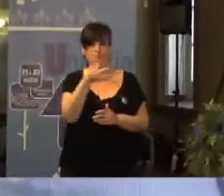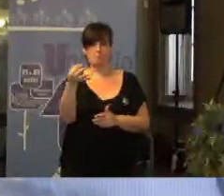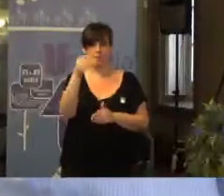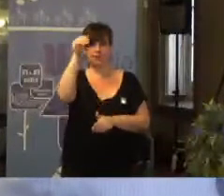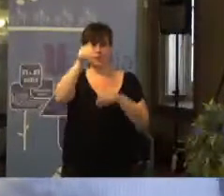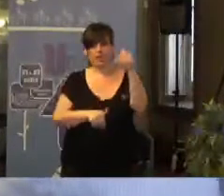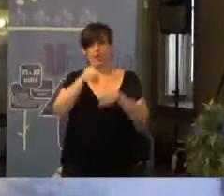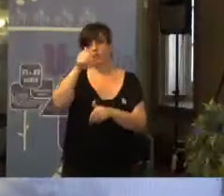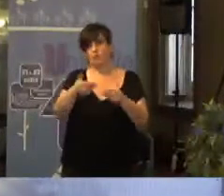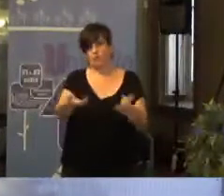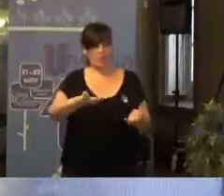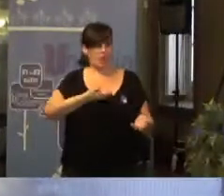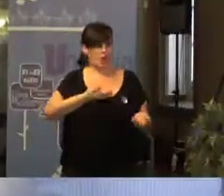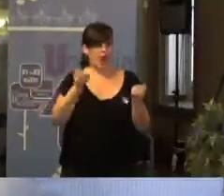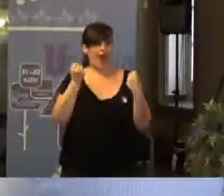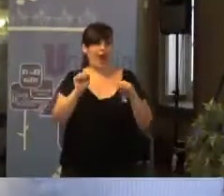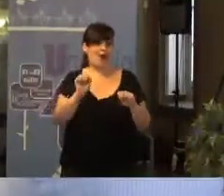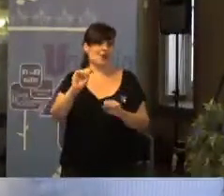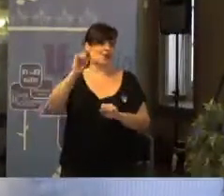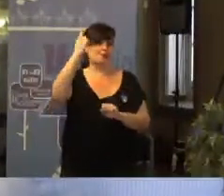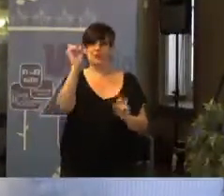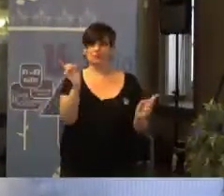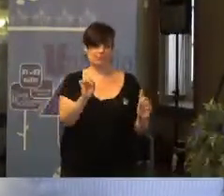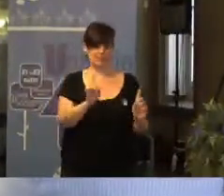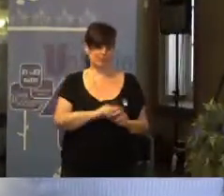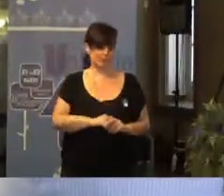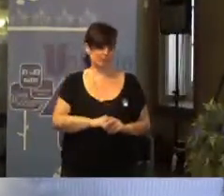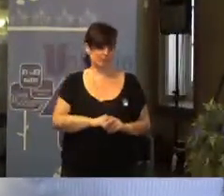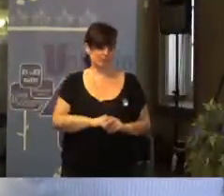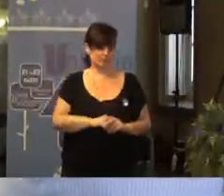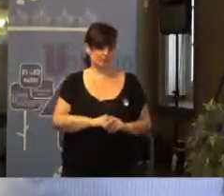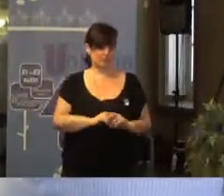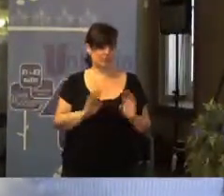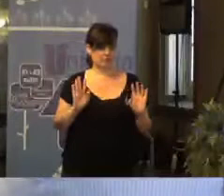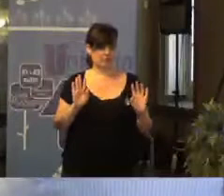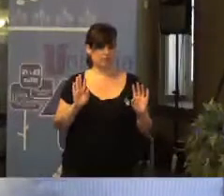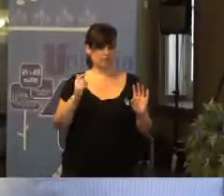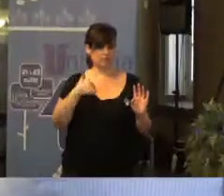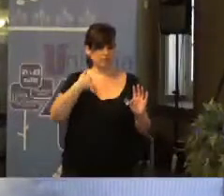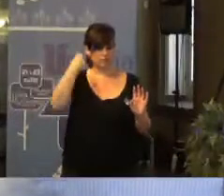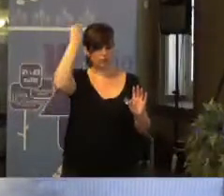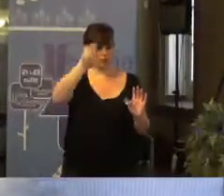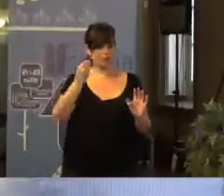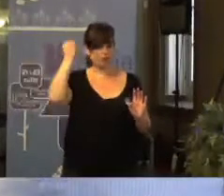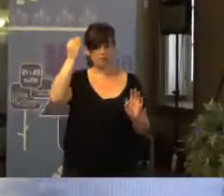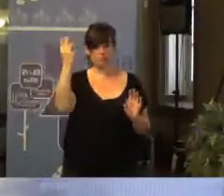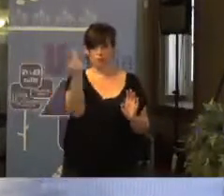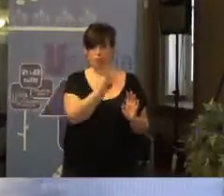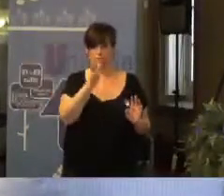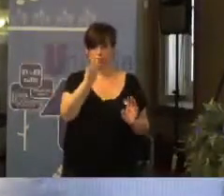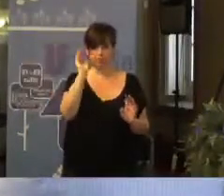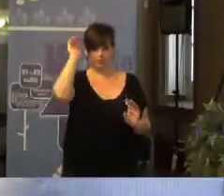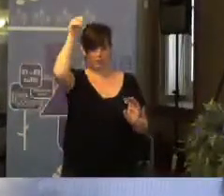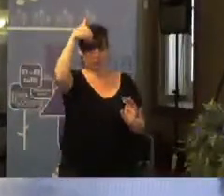aínda que non son as primeiras que veñen. Eu, claro, naturalmente, eu creo que somos republicanas, as tres, xa respondo polas